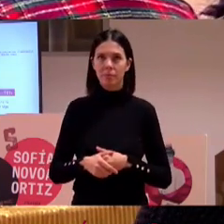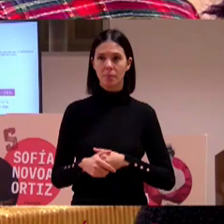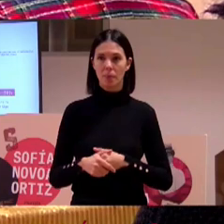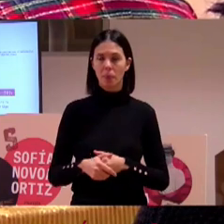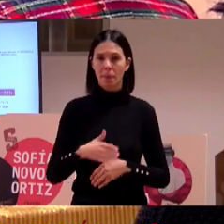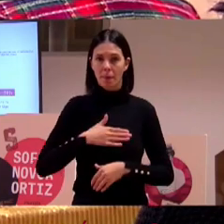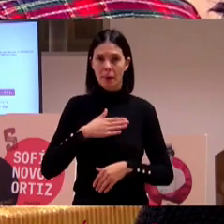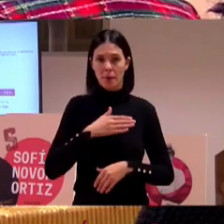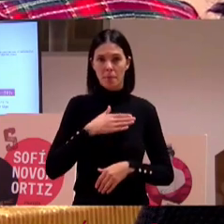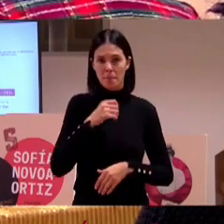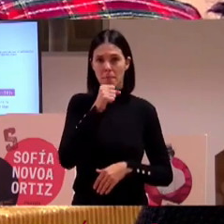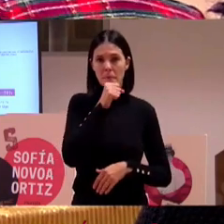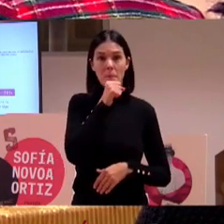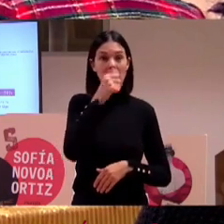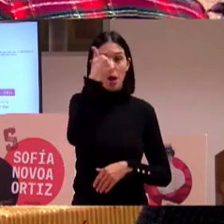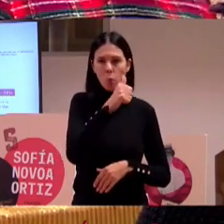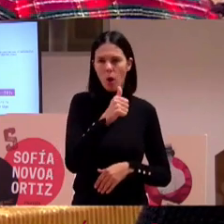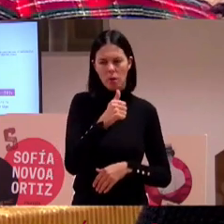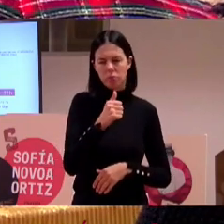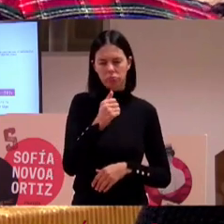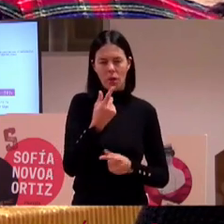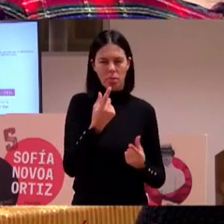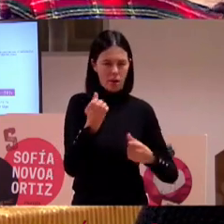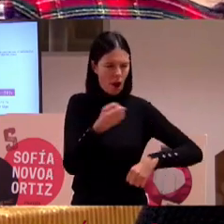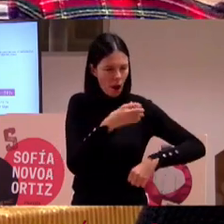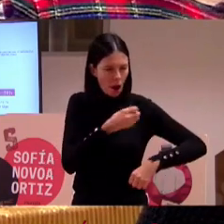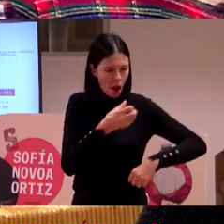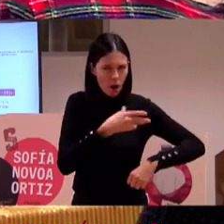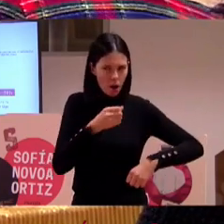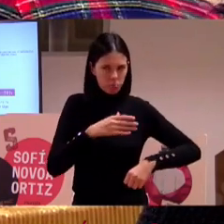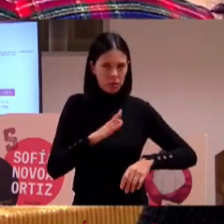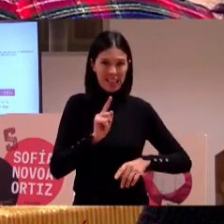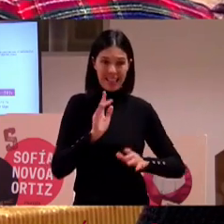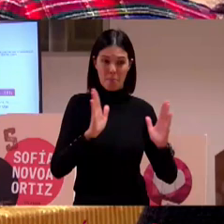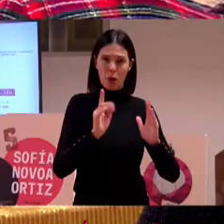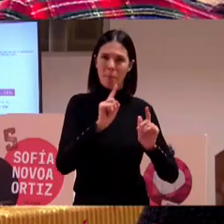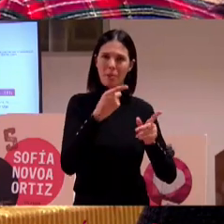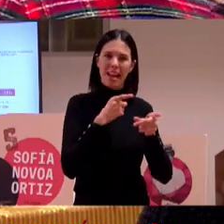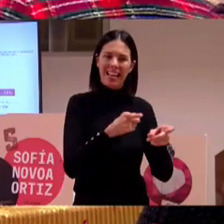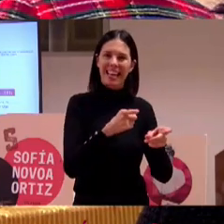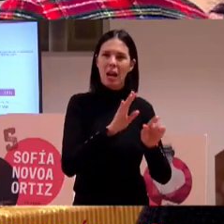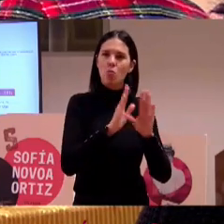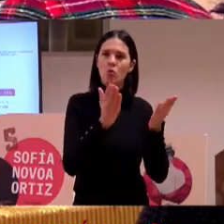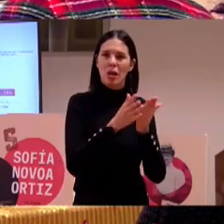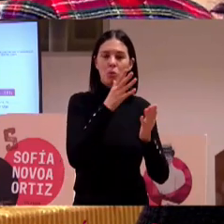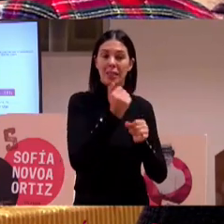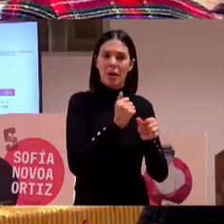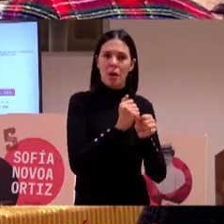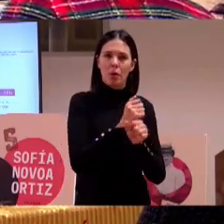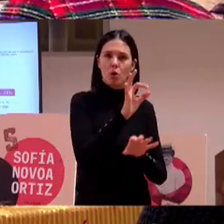Mi abuelo había hecho mucho dinero durante la Primera Guerra Mundial porque trabajaba a comisión. Con los otros